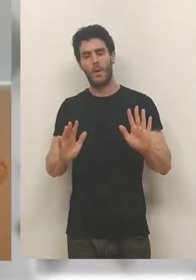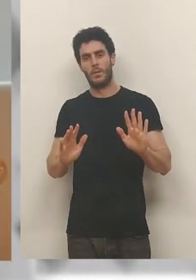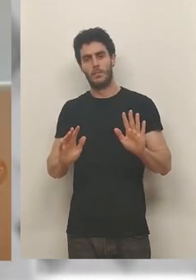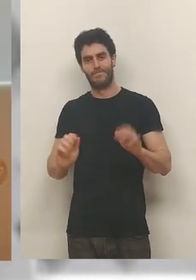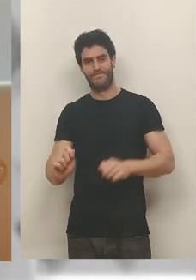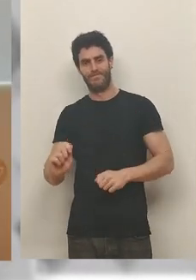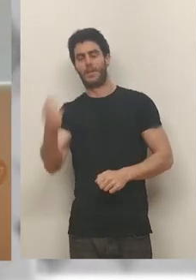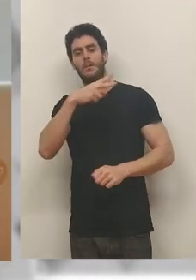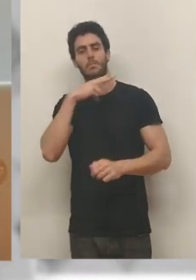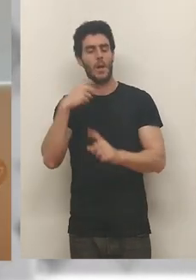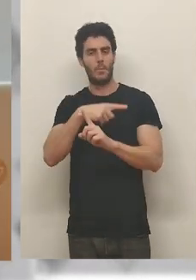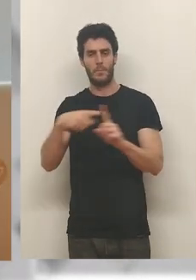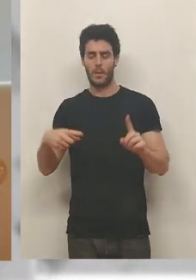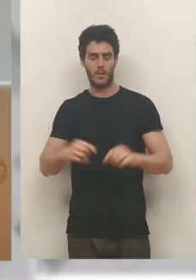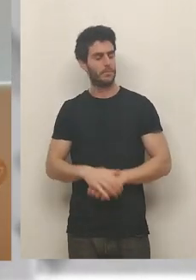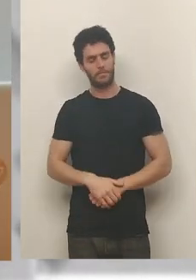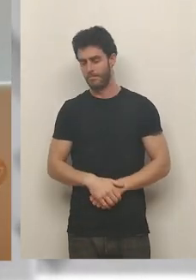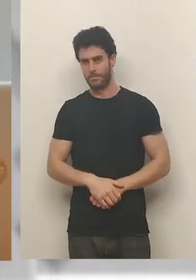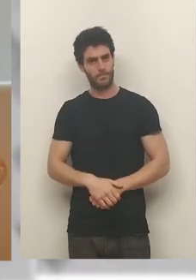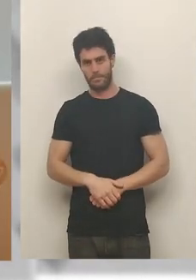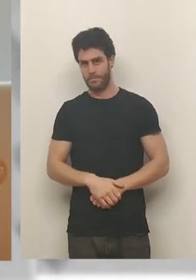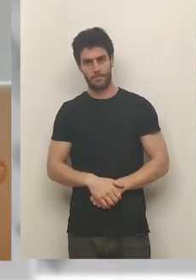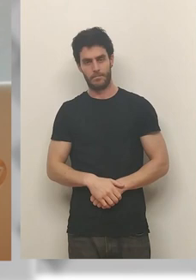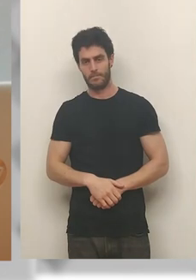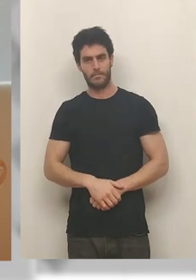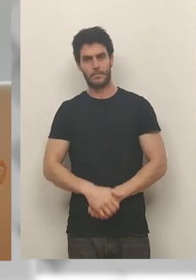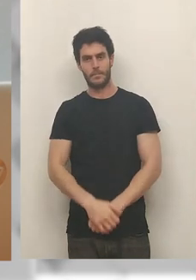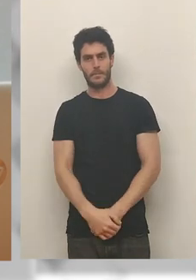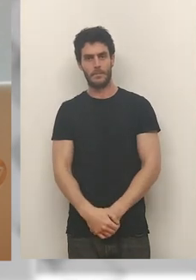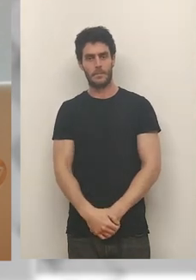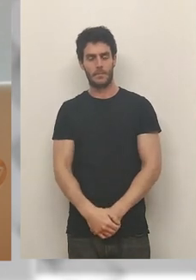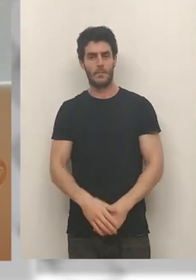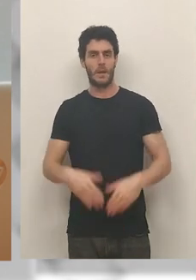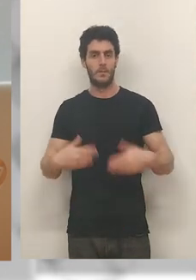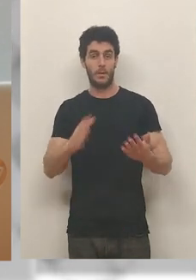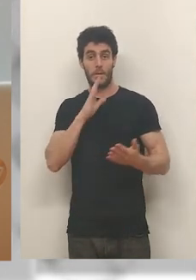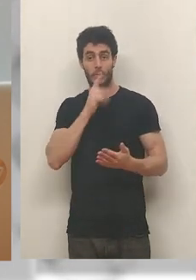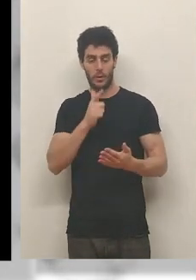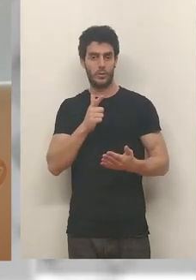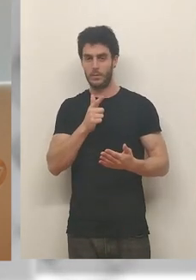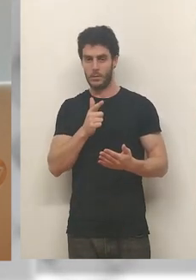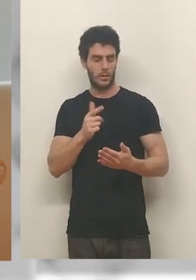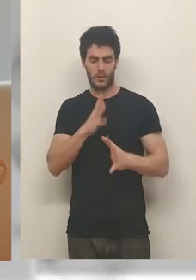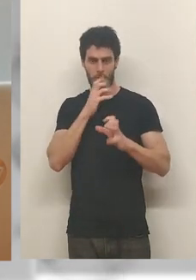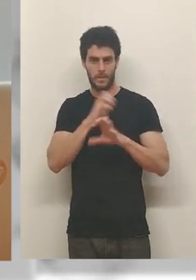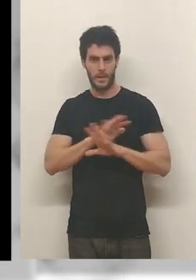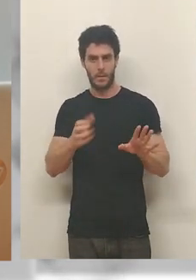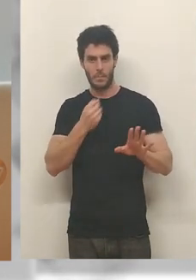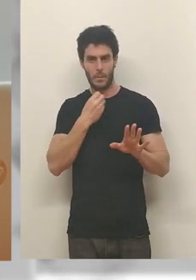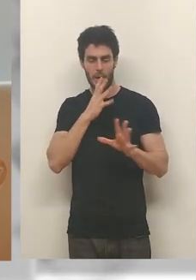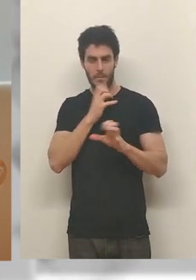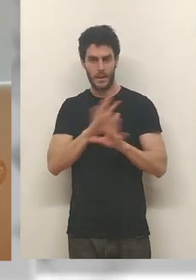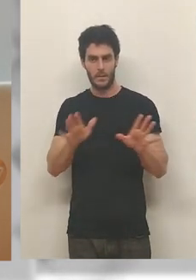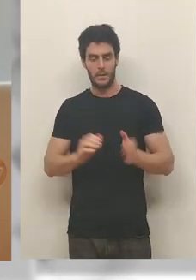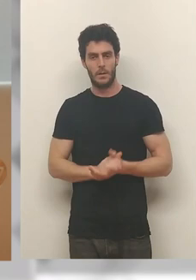a poco, pero en ningún momento alcanzan ese valor medio de la serie 91-2020, con lo cual es un fracaso